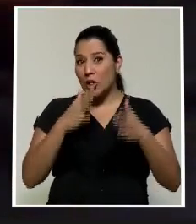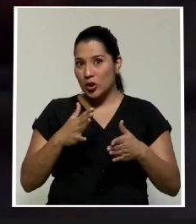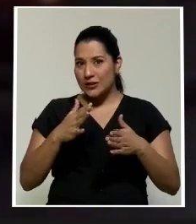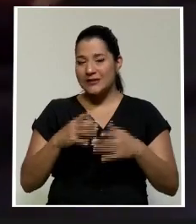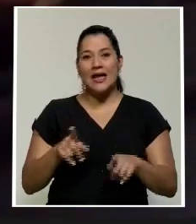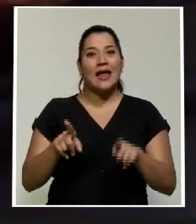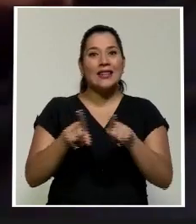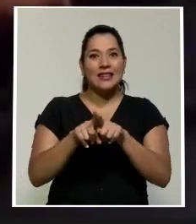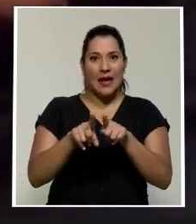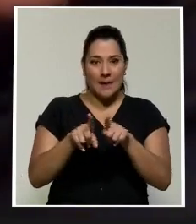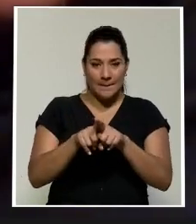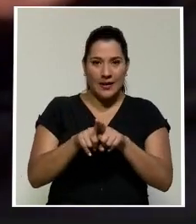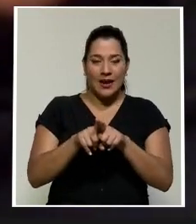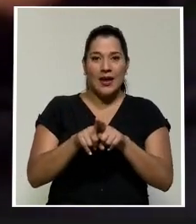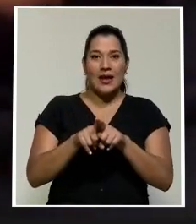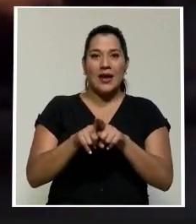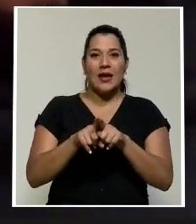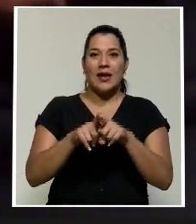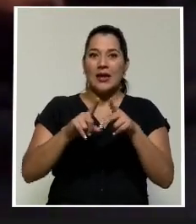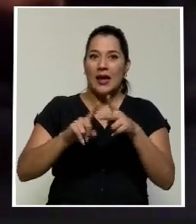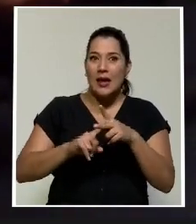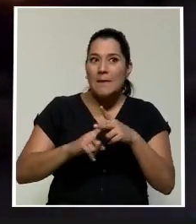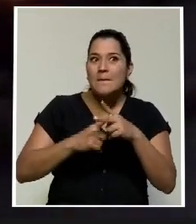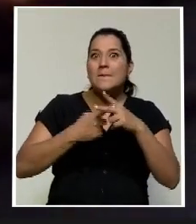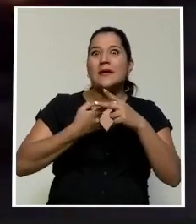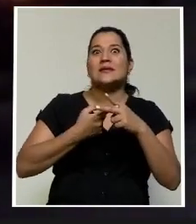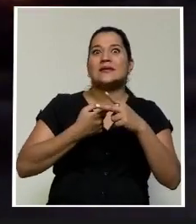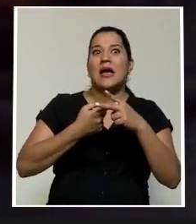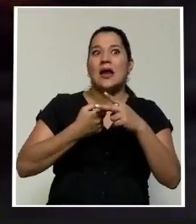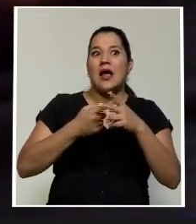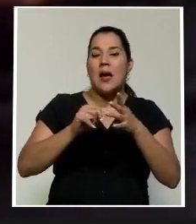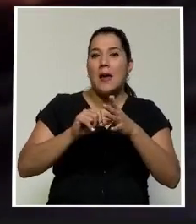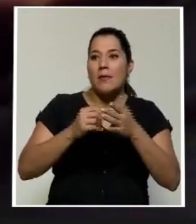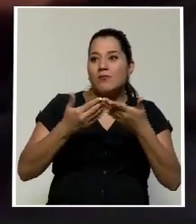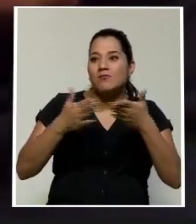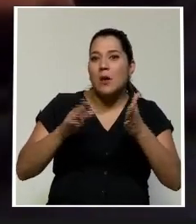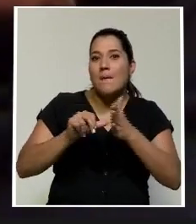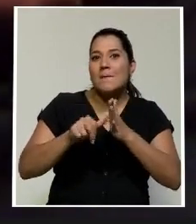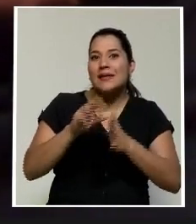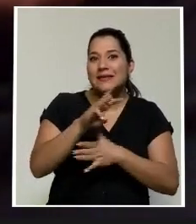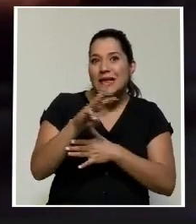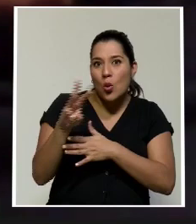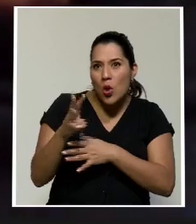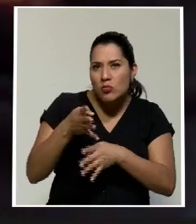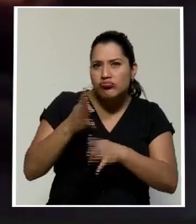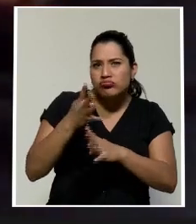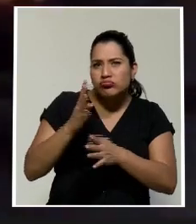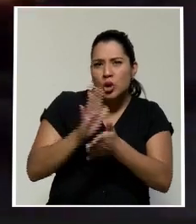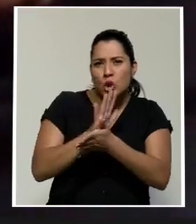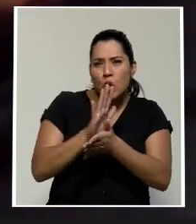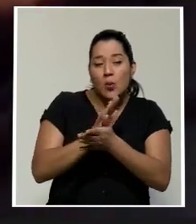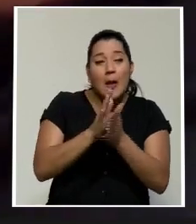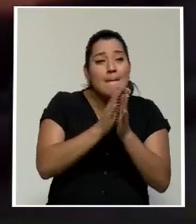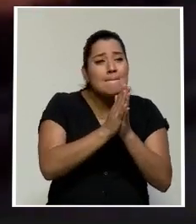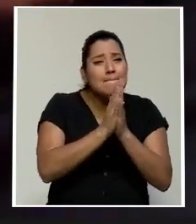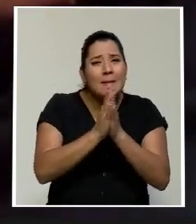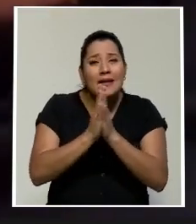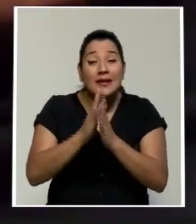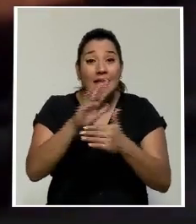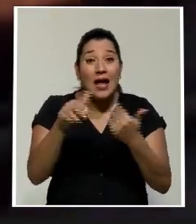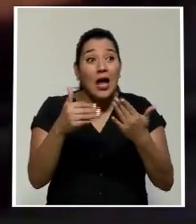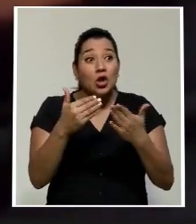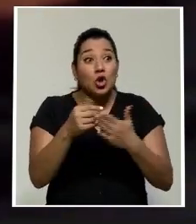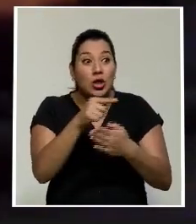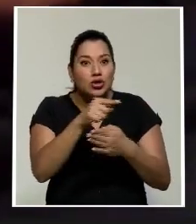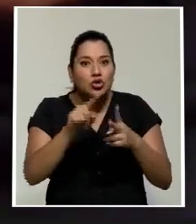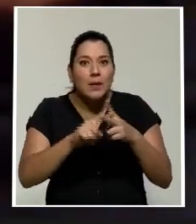una plataforma estos documentos y pedirle a todos que investiguen lo que saben, lo que tiene